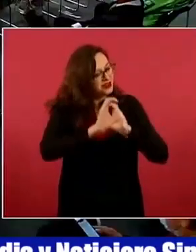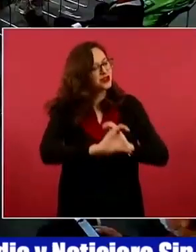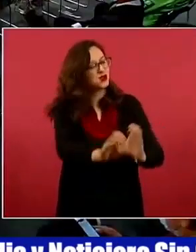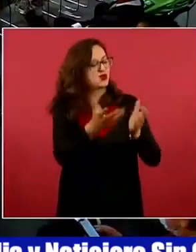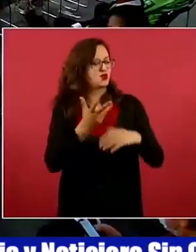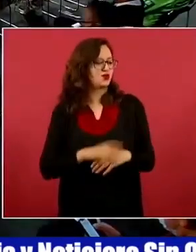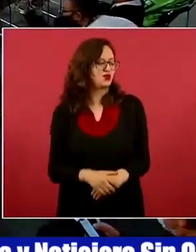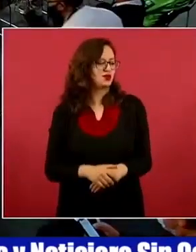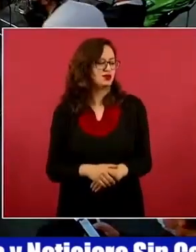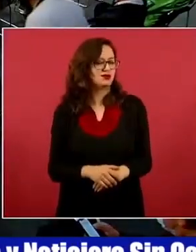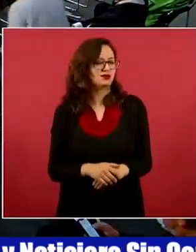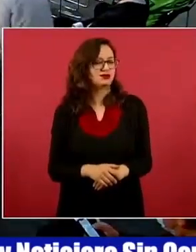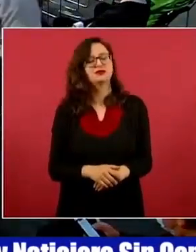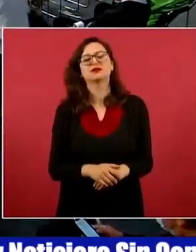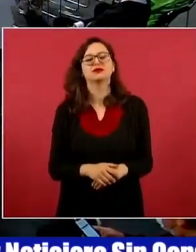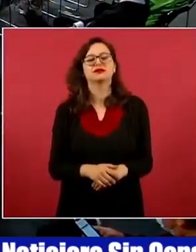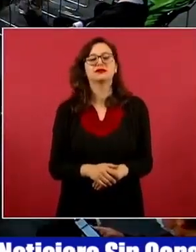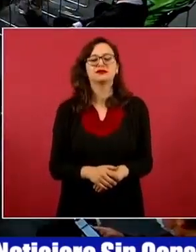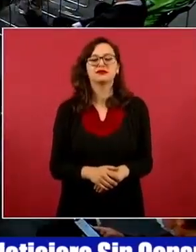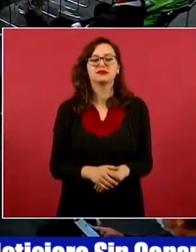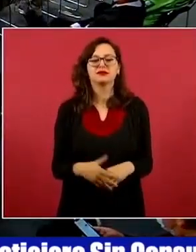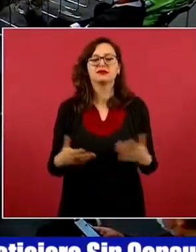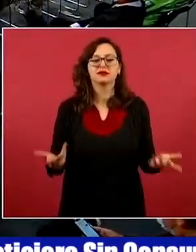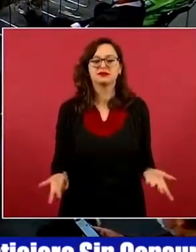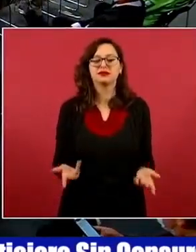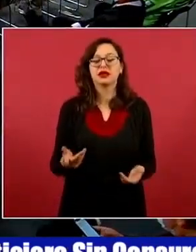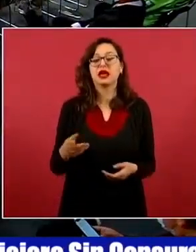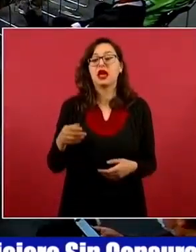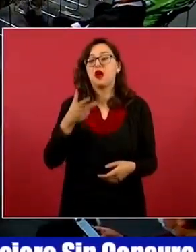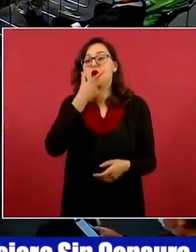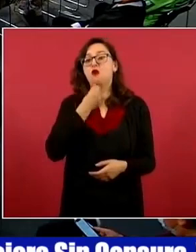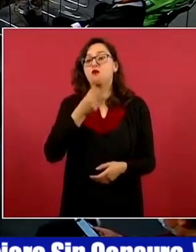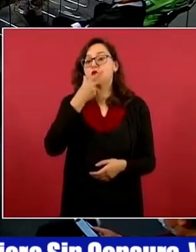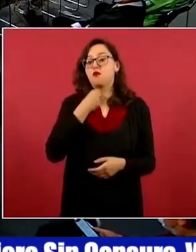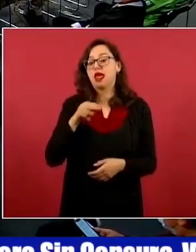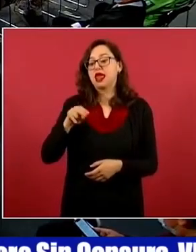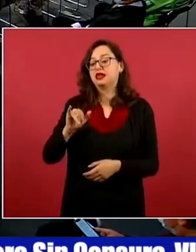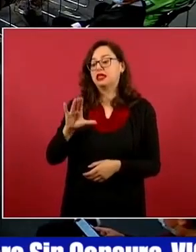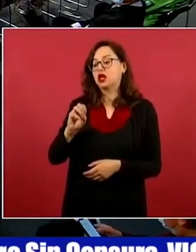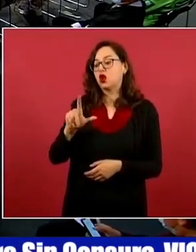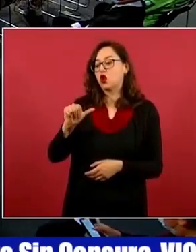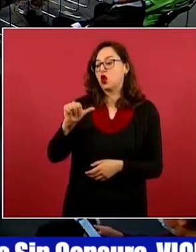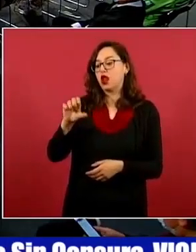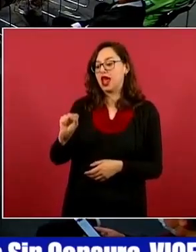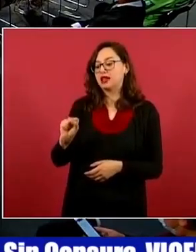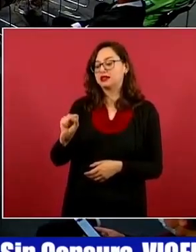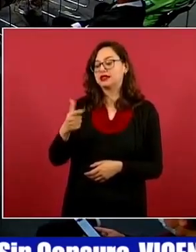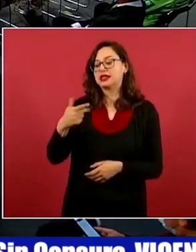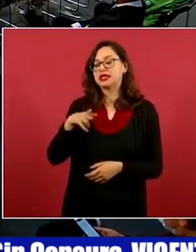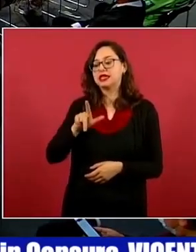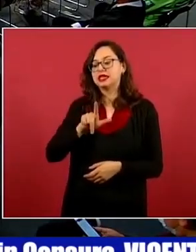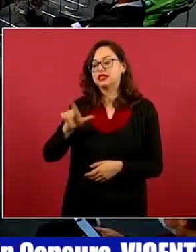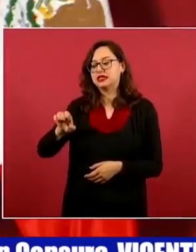poema de Nicolás Guillén, es bellísimo.